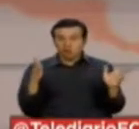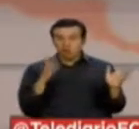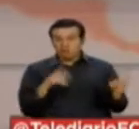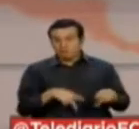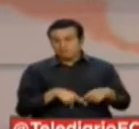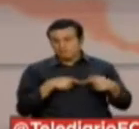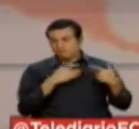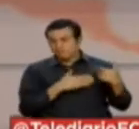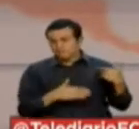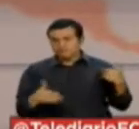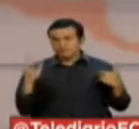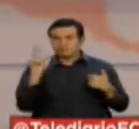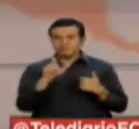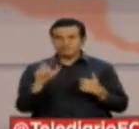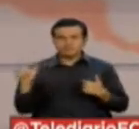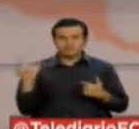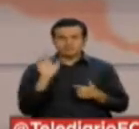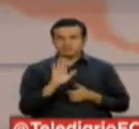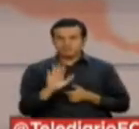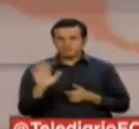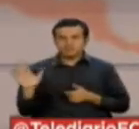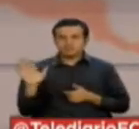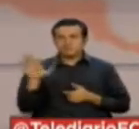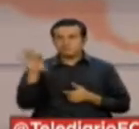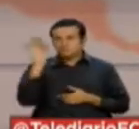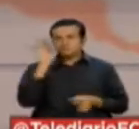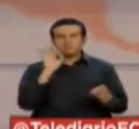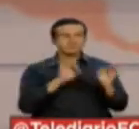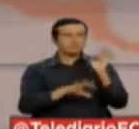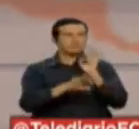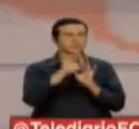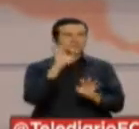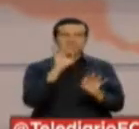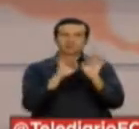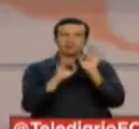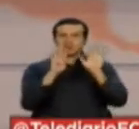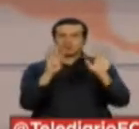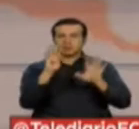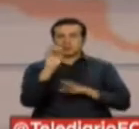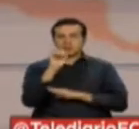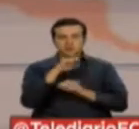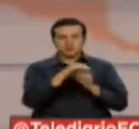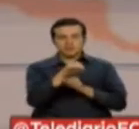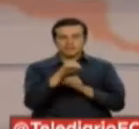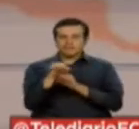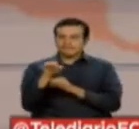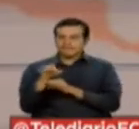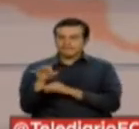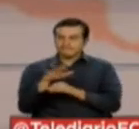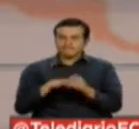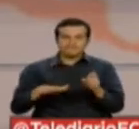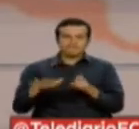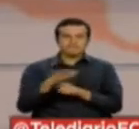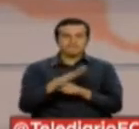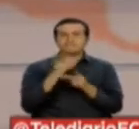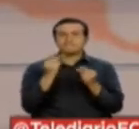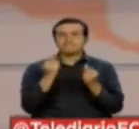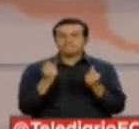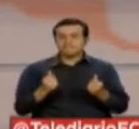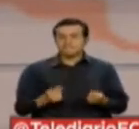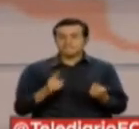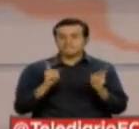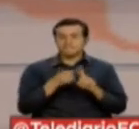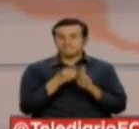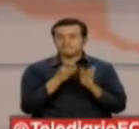vida de una persona. Entonces, se han seleccionado 90 cantones para actuar. Y el costo de esta